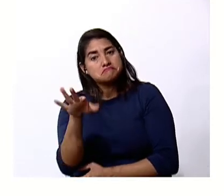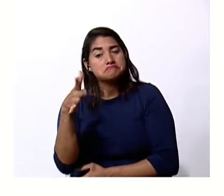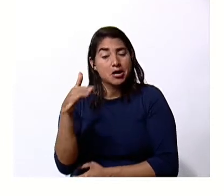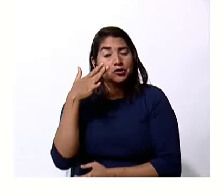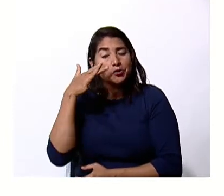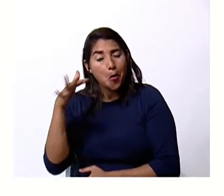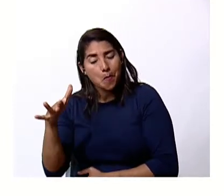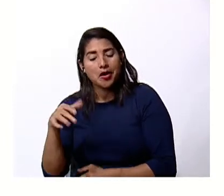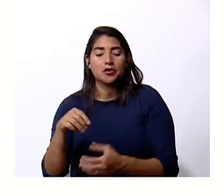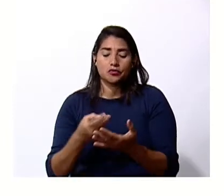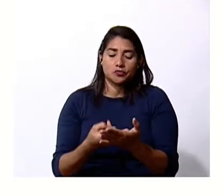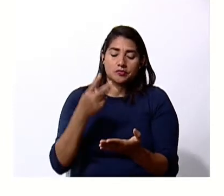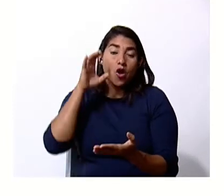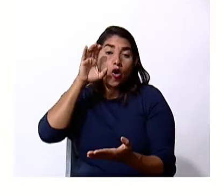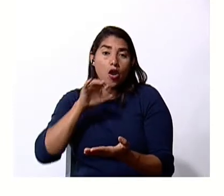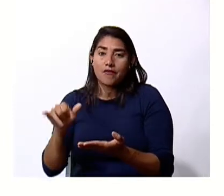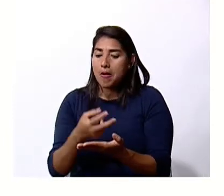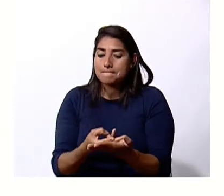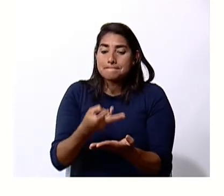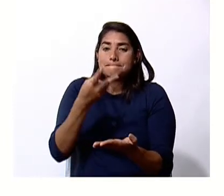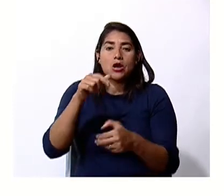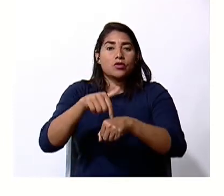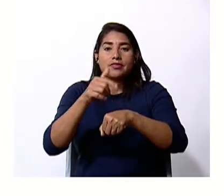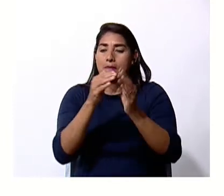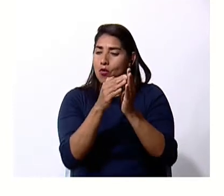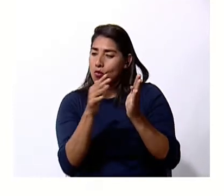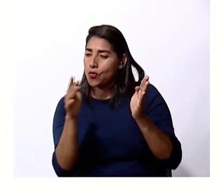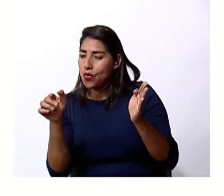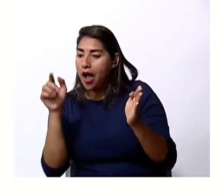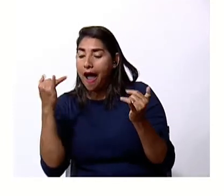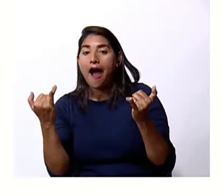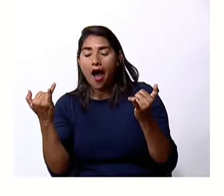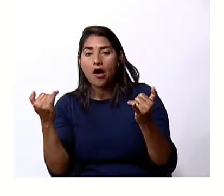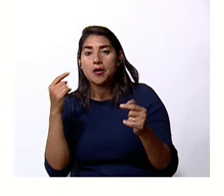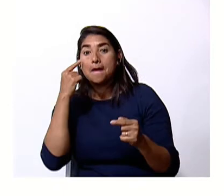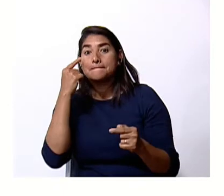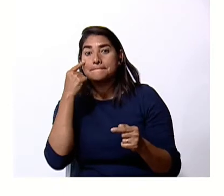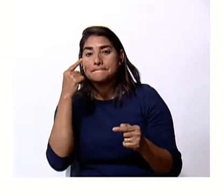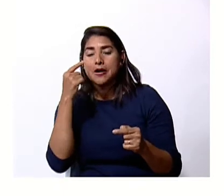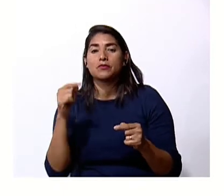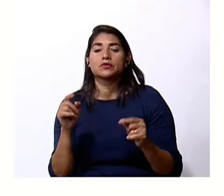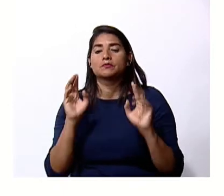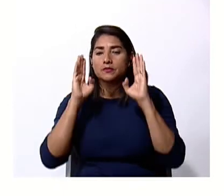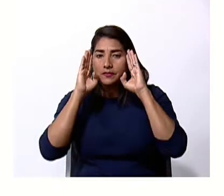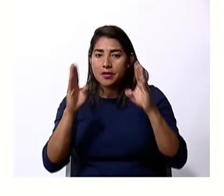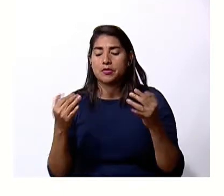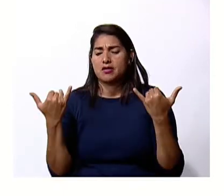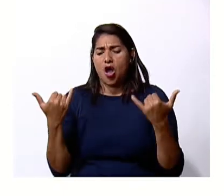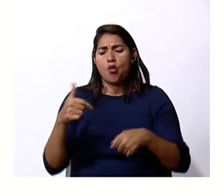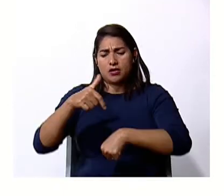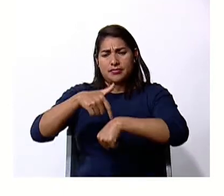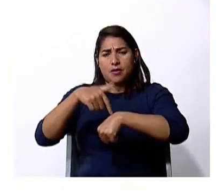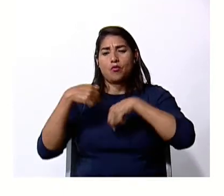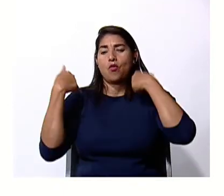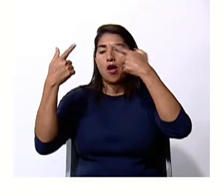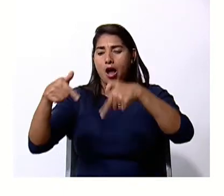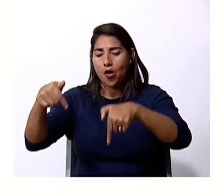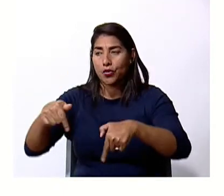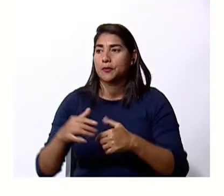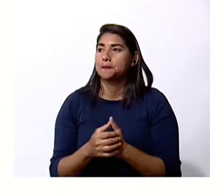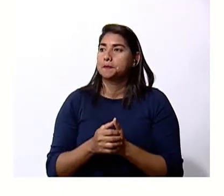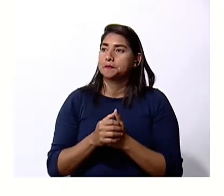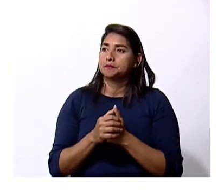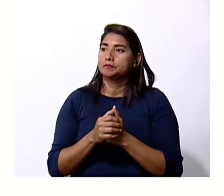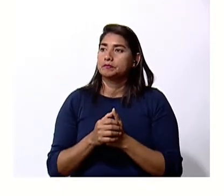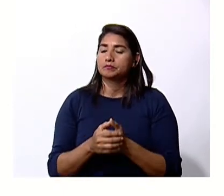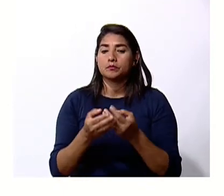¿verdad? El cacao tuvo mucho valor en esa época. Ahora lo vamos a ver con respecto a la actualidad. Volvemos que